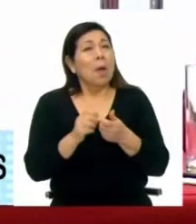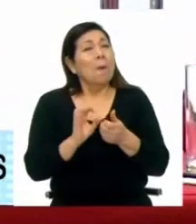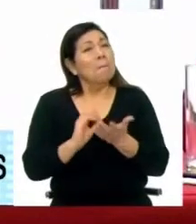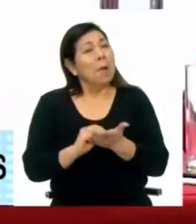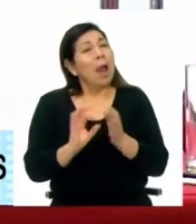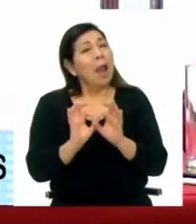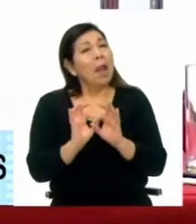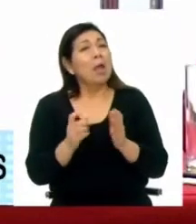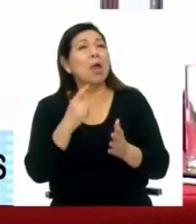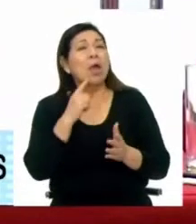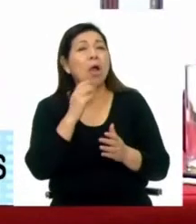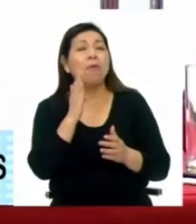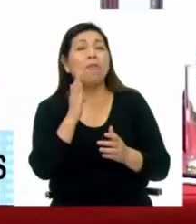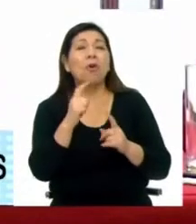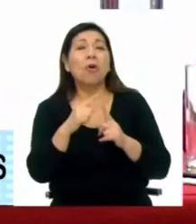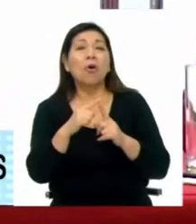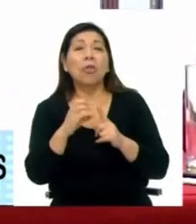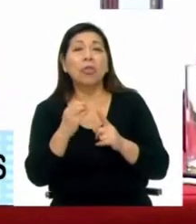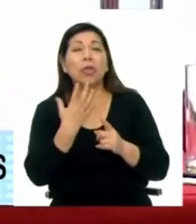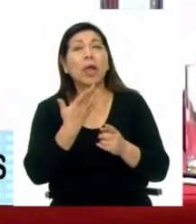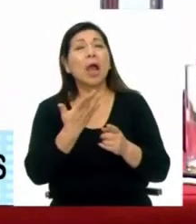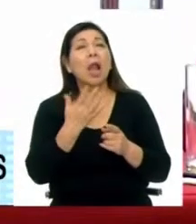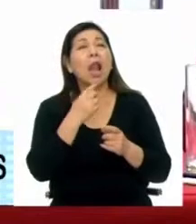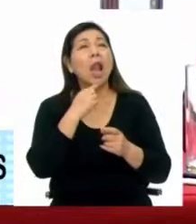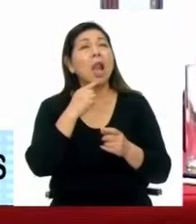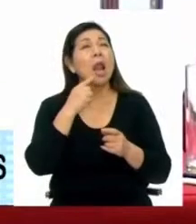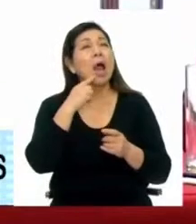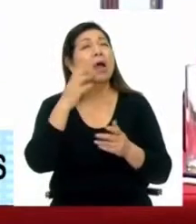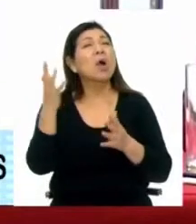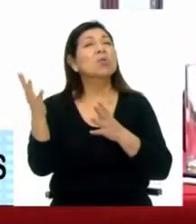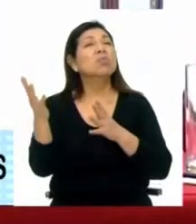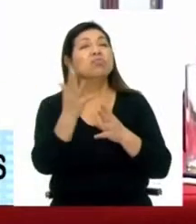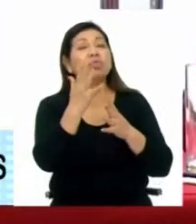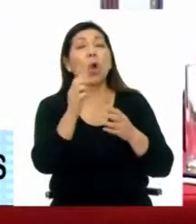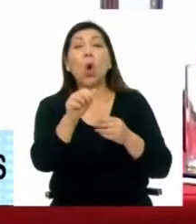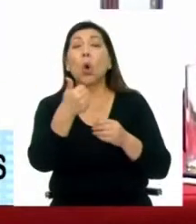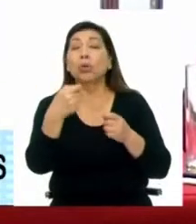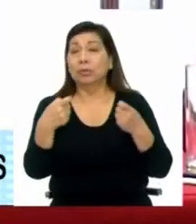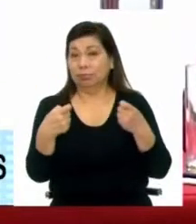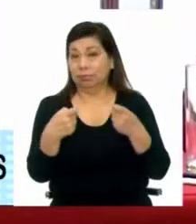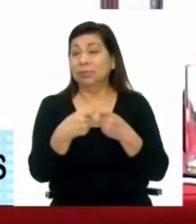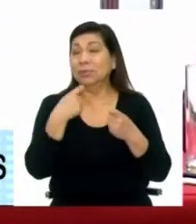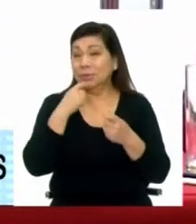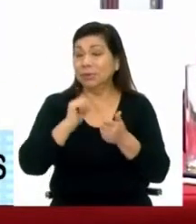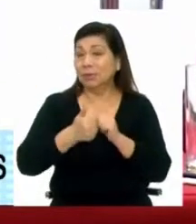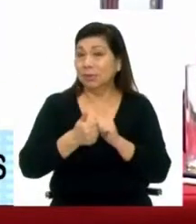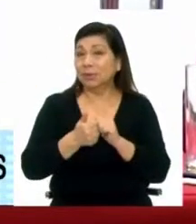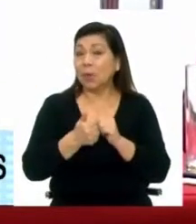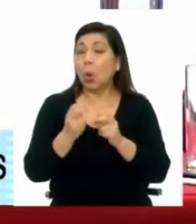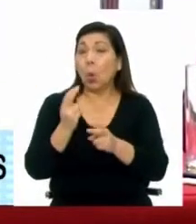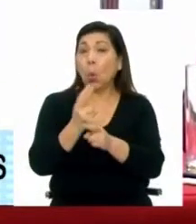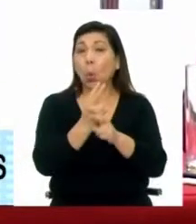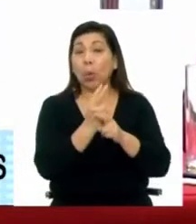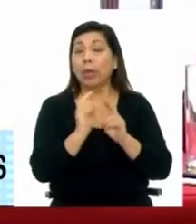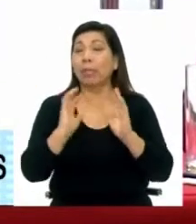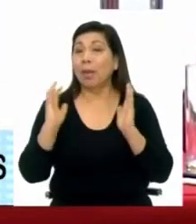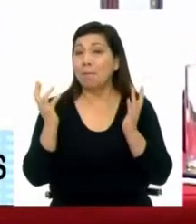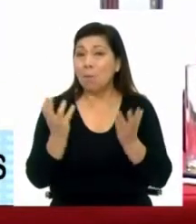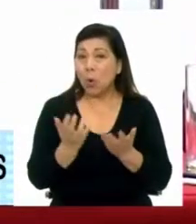más limpias, como la fotovoltaica, la energía eólica, que es el aire, y otras energías que van a contribuir al cuidado del